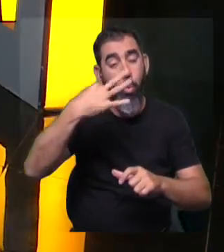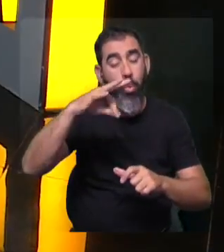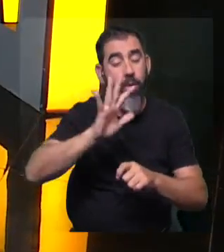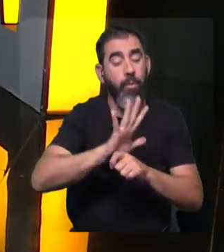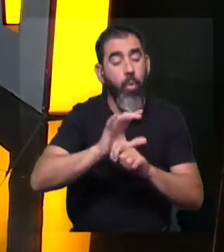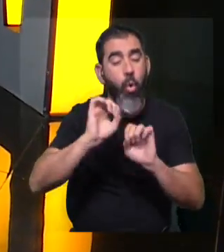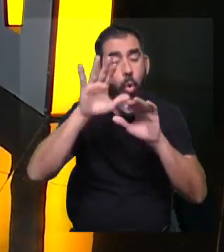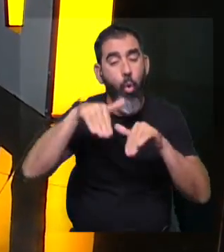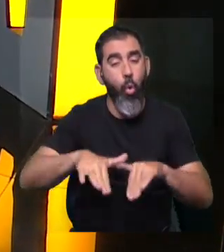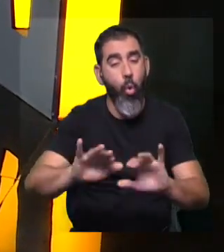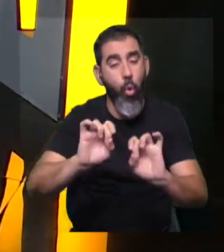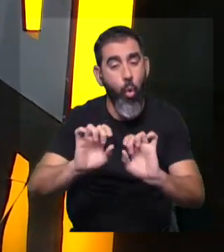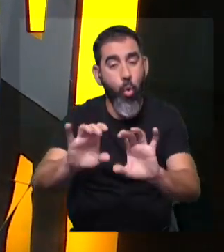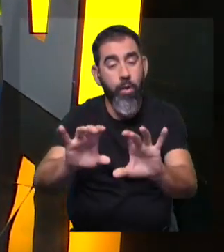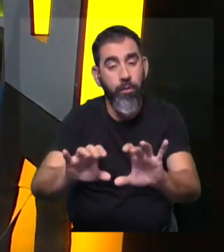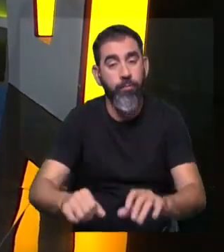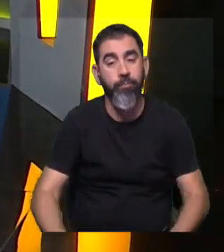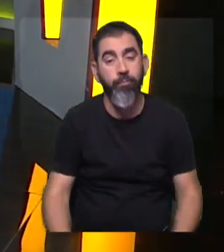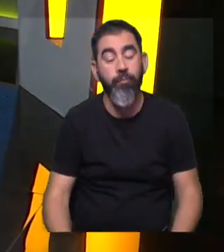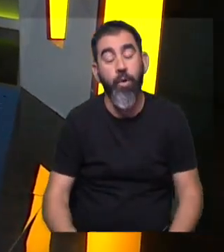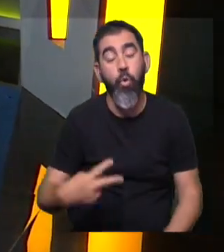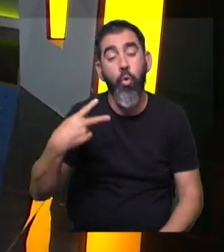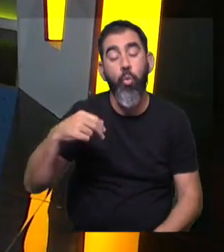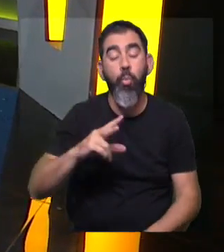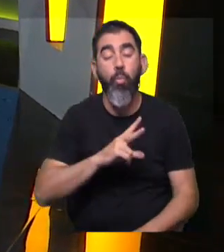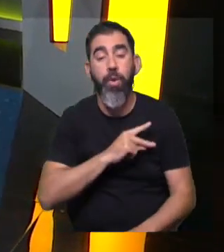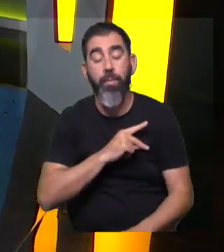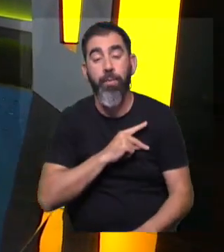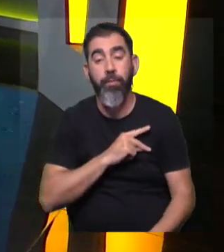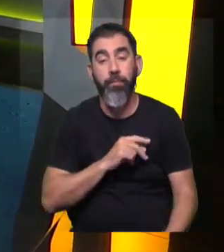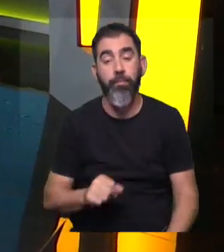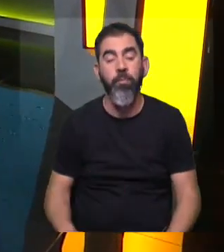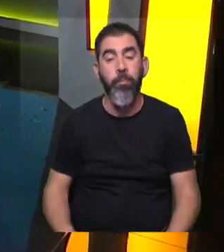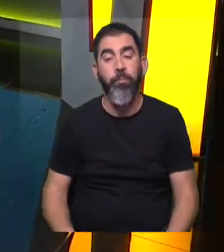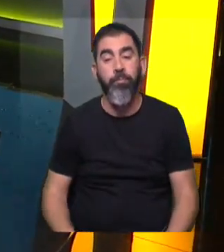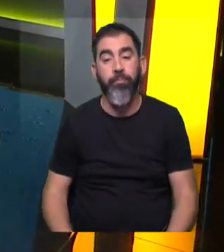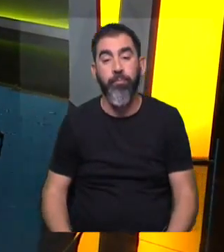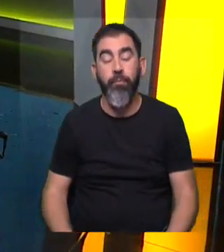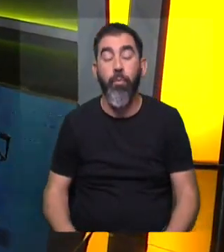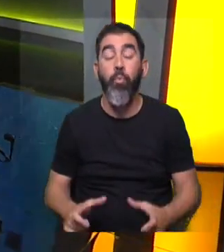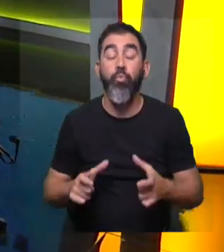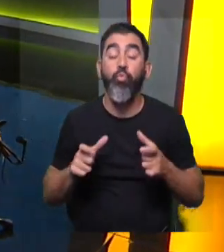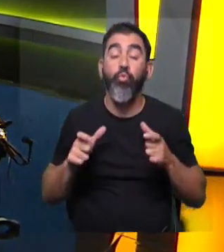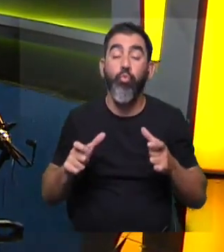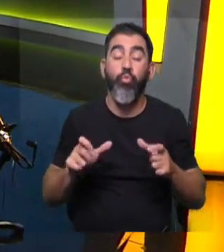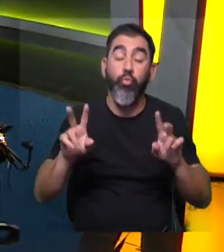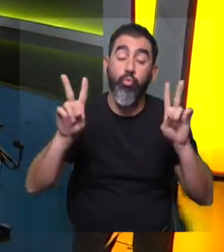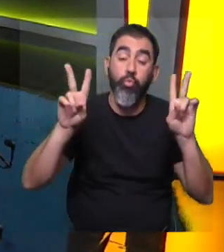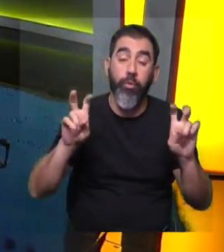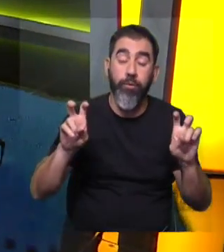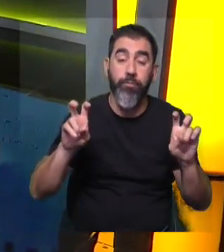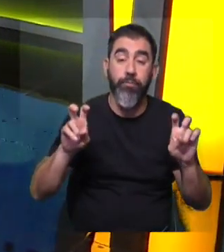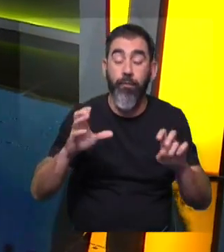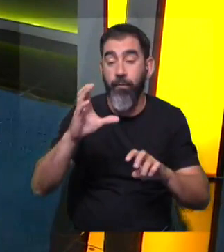ola de COVID que empezó por allá por noviembre, diciembre, con la buena suerte, digamos, entre comillas, de